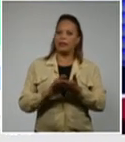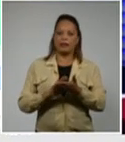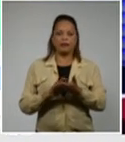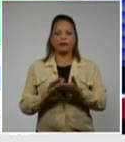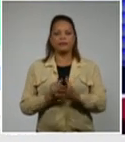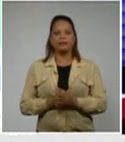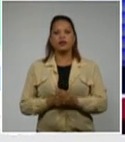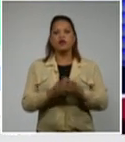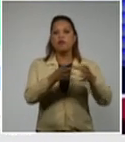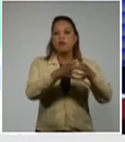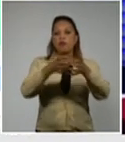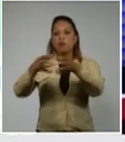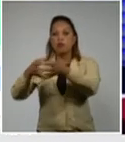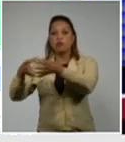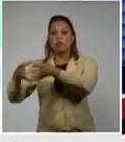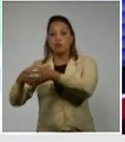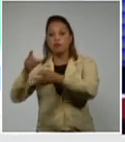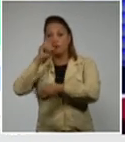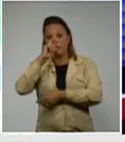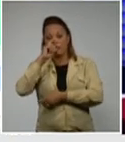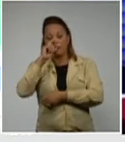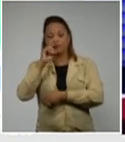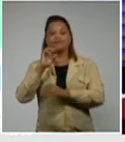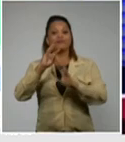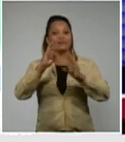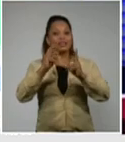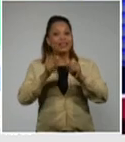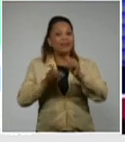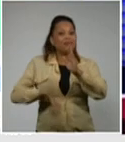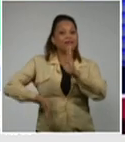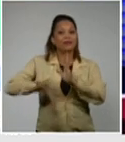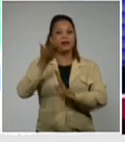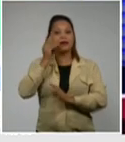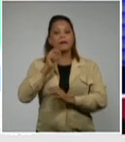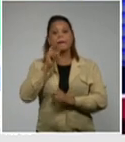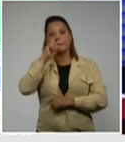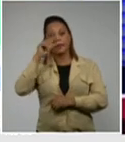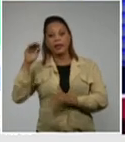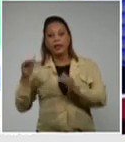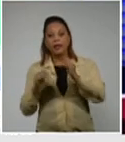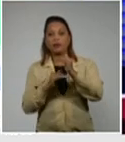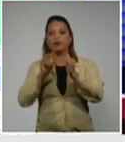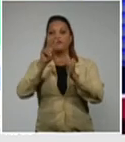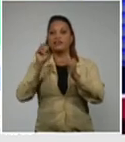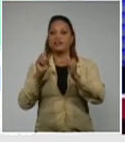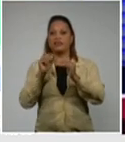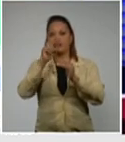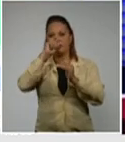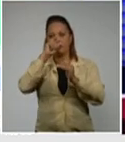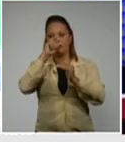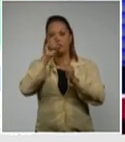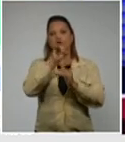nuevamente una cifra elevada de menores de 20 años de edad, 99,